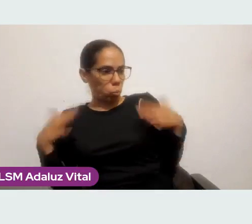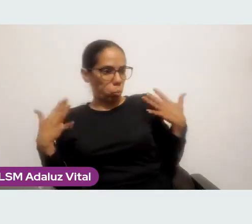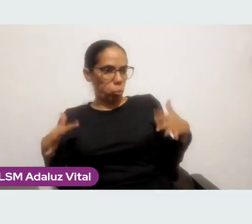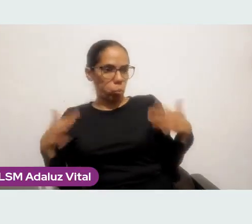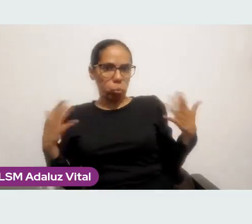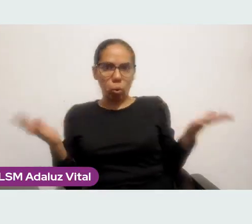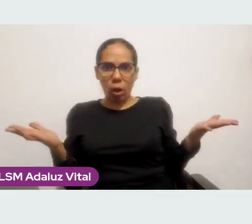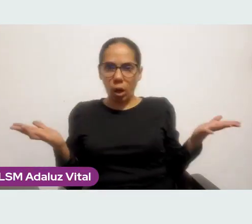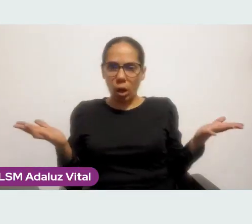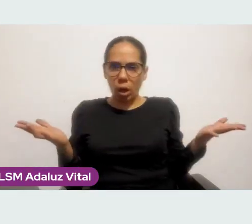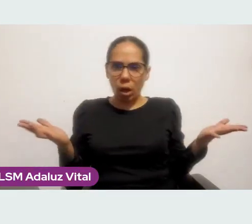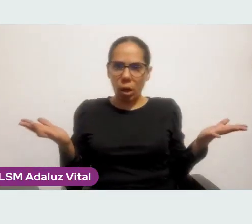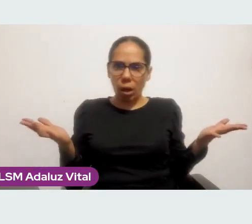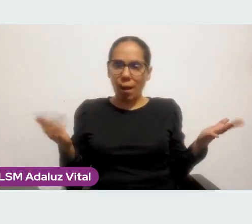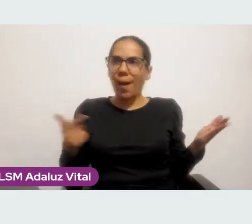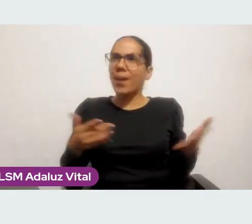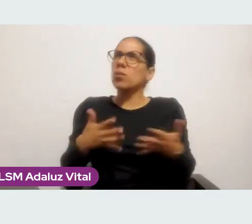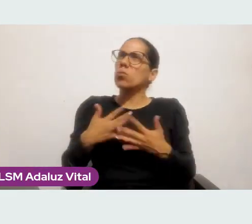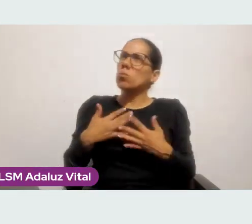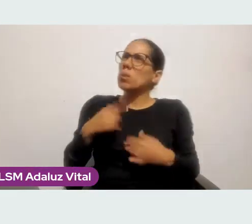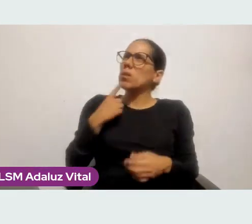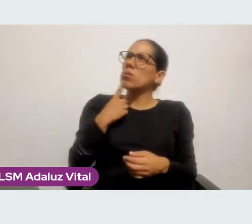¿Pero por qué se da esto?